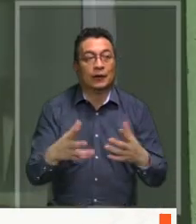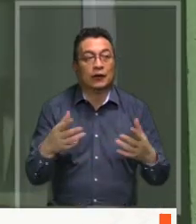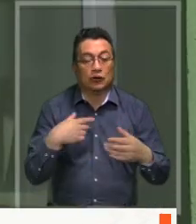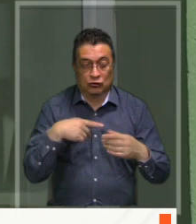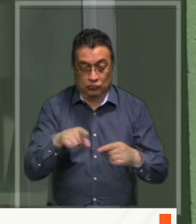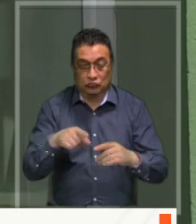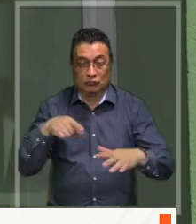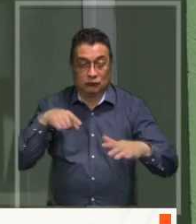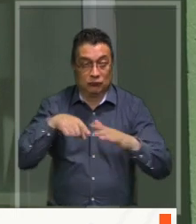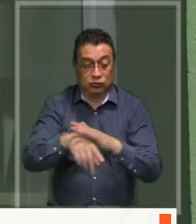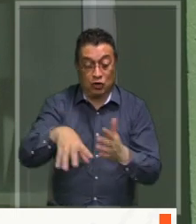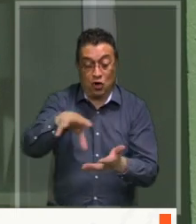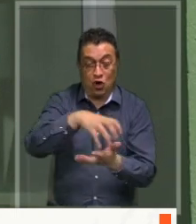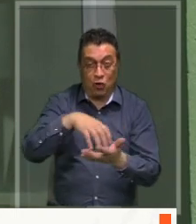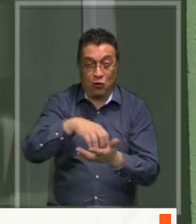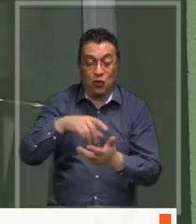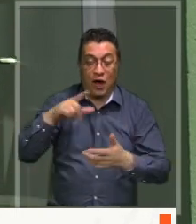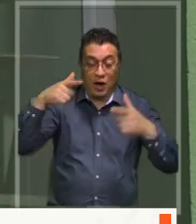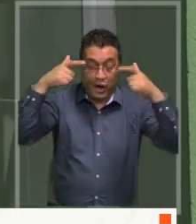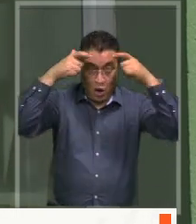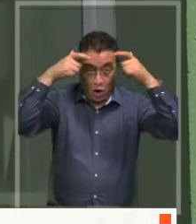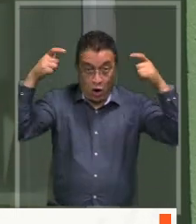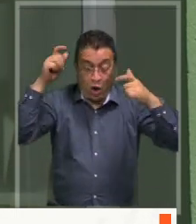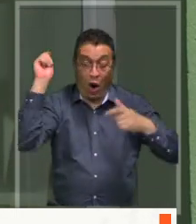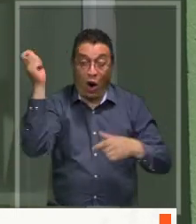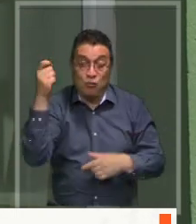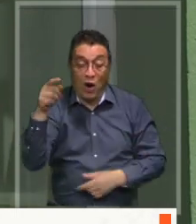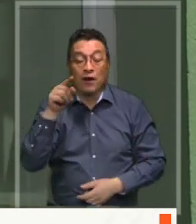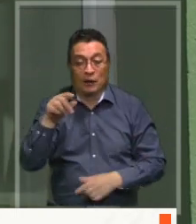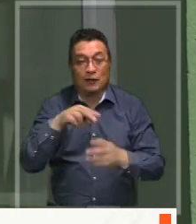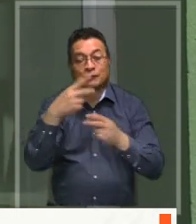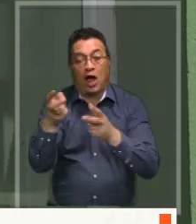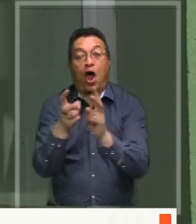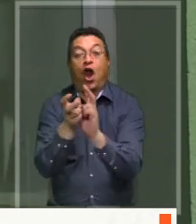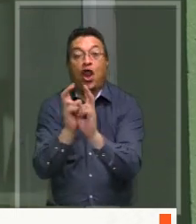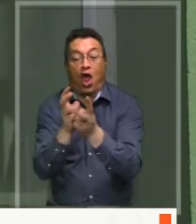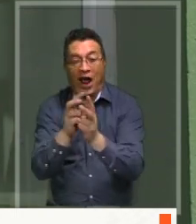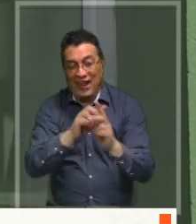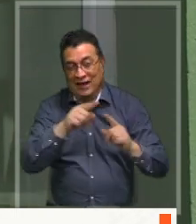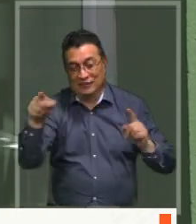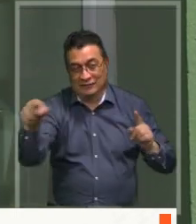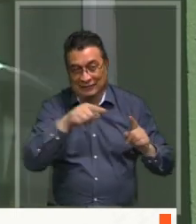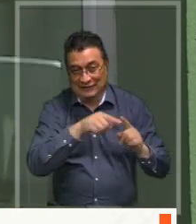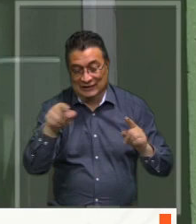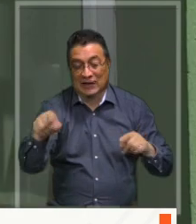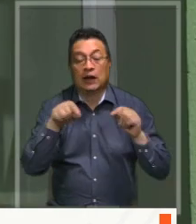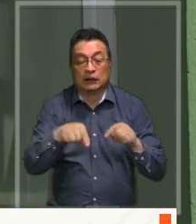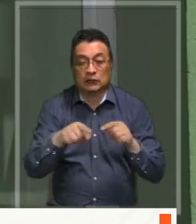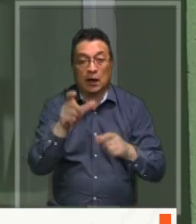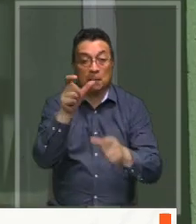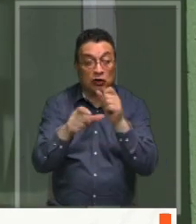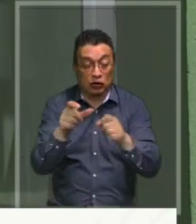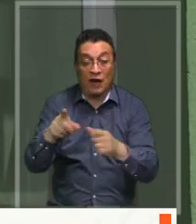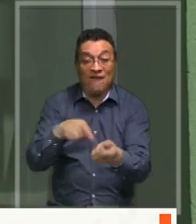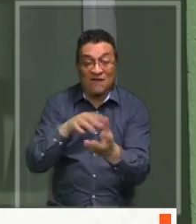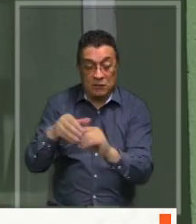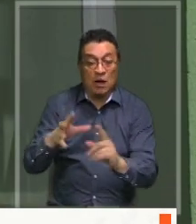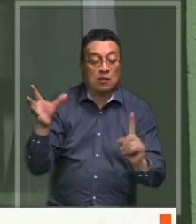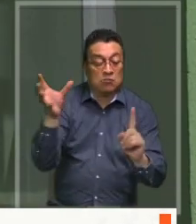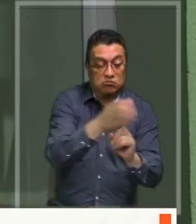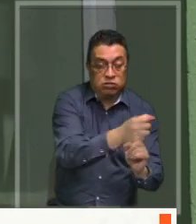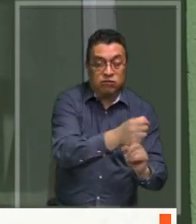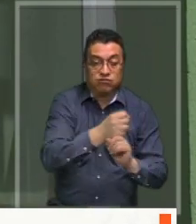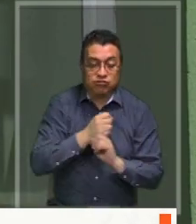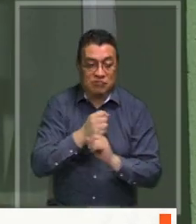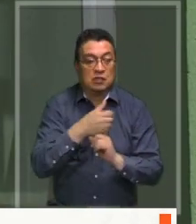desde la comuna de Olmué, acá la comuna de Nogales, con tanto su familia, incluso esta persona, para poder lograr la intimidación y que les